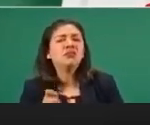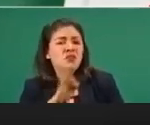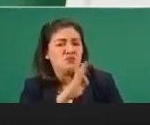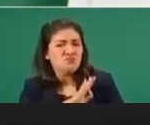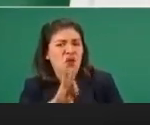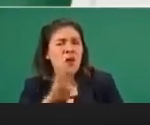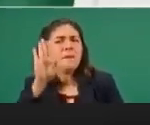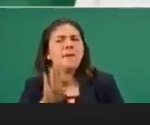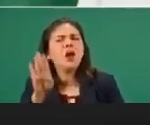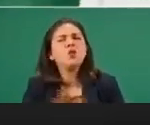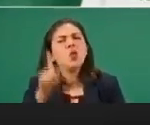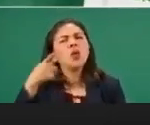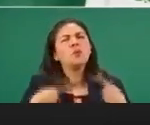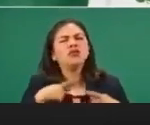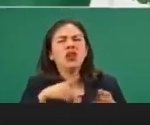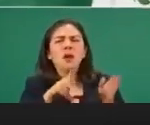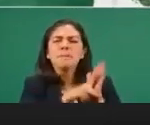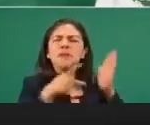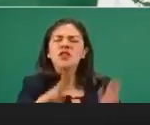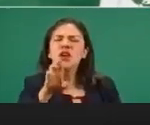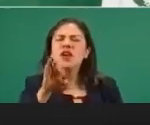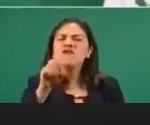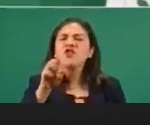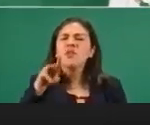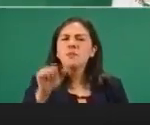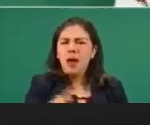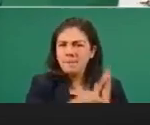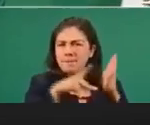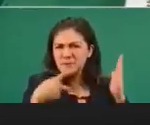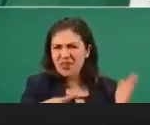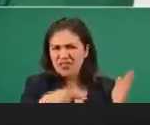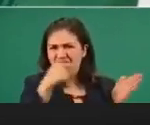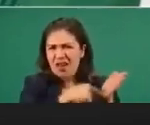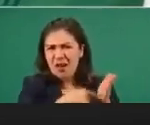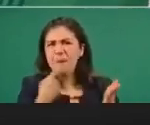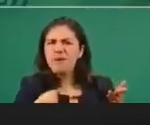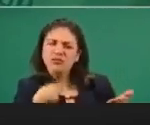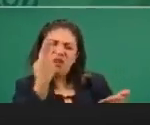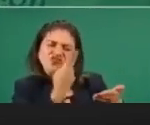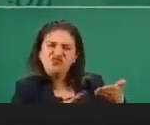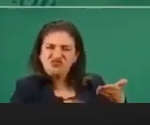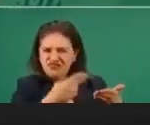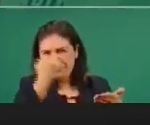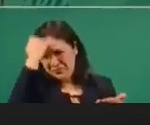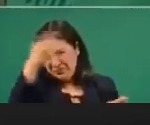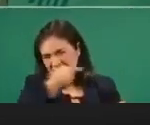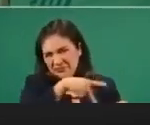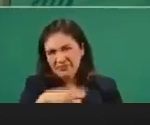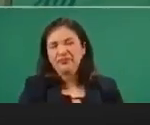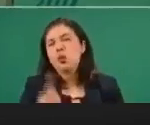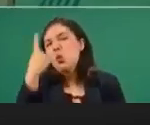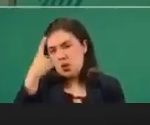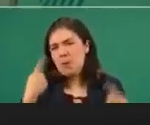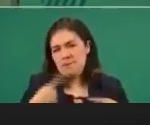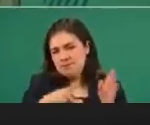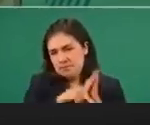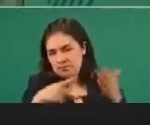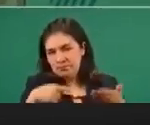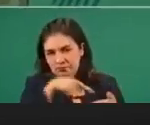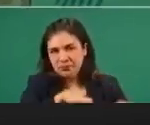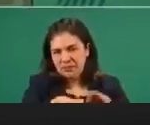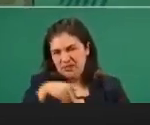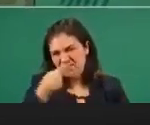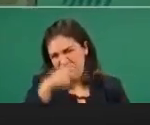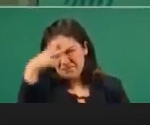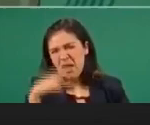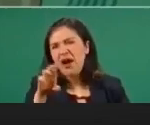Un caricaturista de Reforma, del periódico conservador, o uno de los periódicos conservadores de